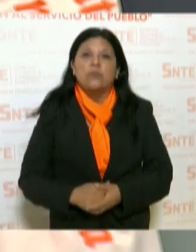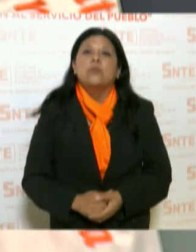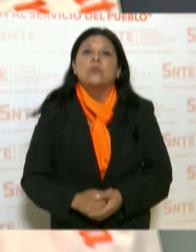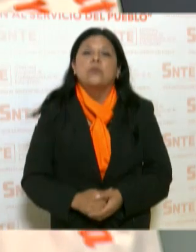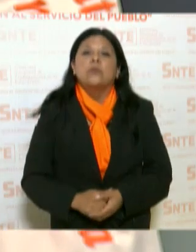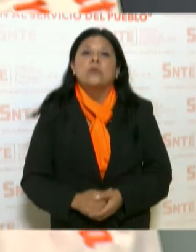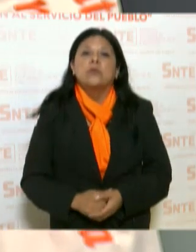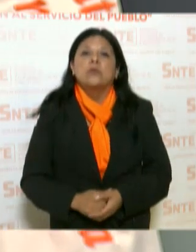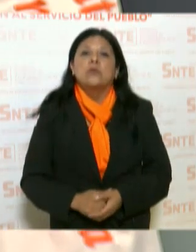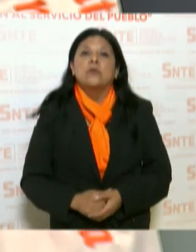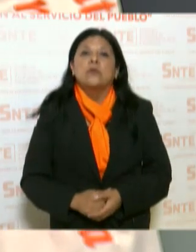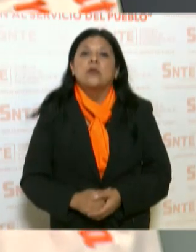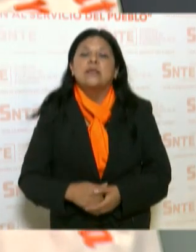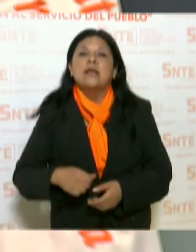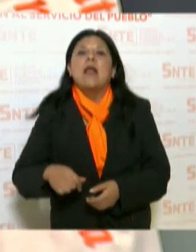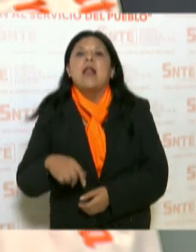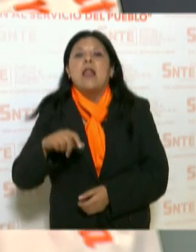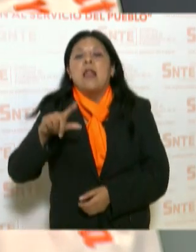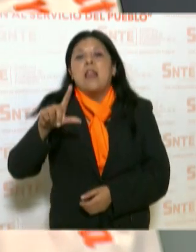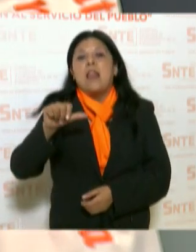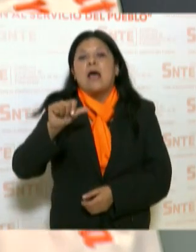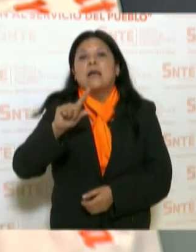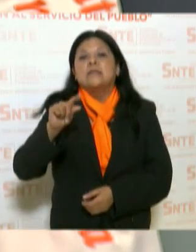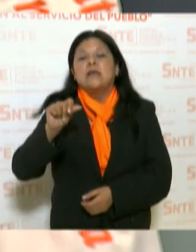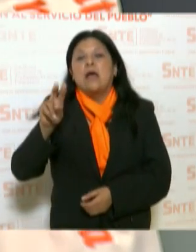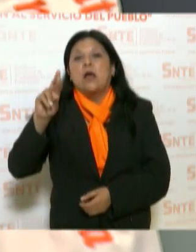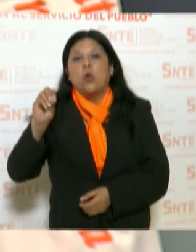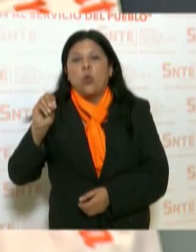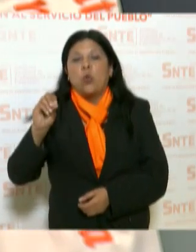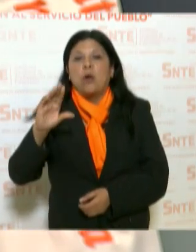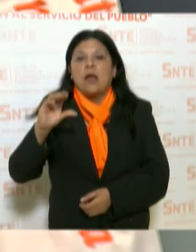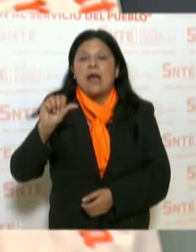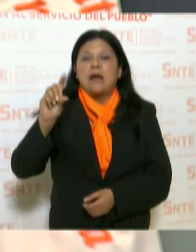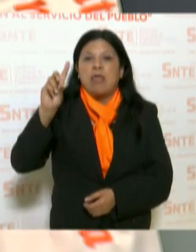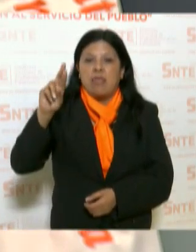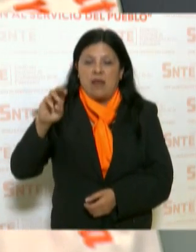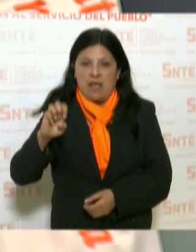es el general Lázaro Cárdenas, que como les comentaba, de